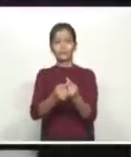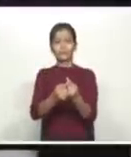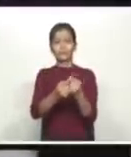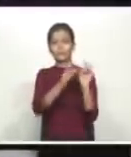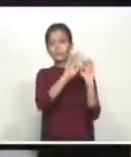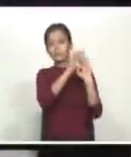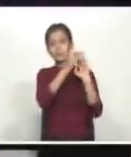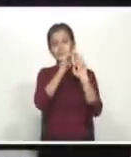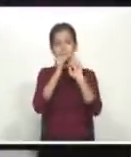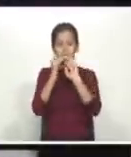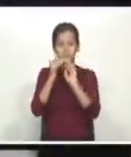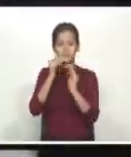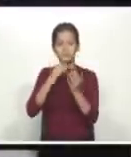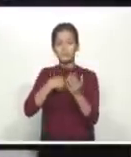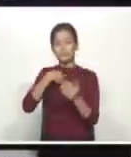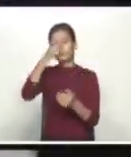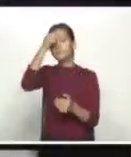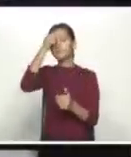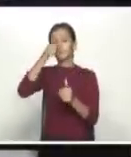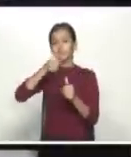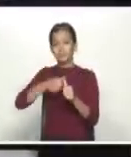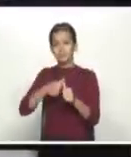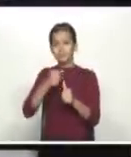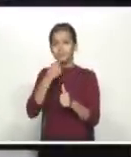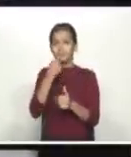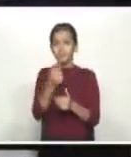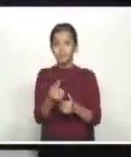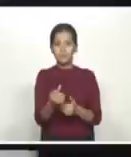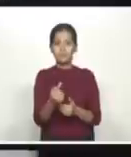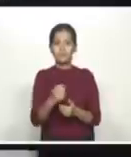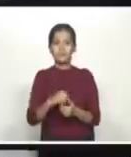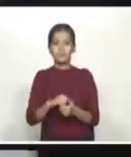punto que me hace recordar a Neruda, que dice que